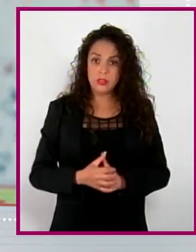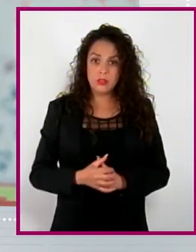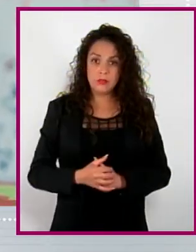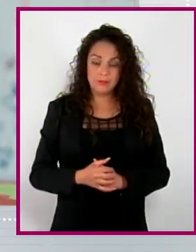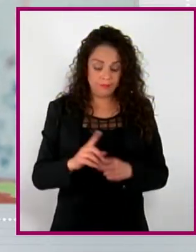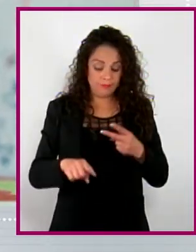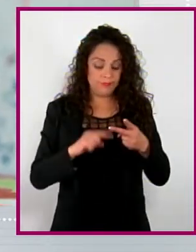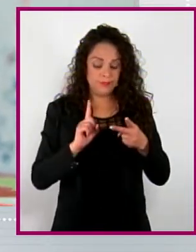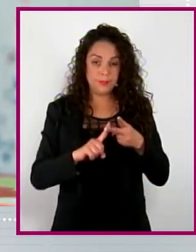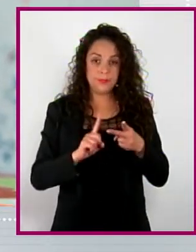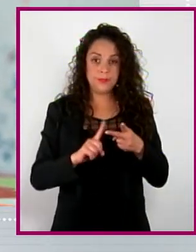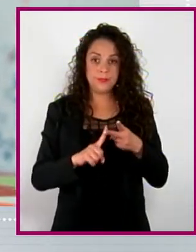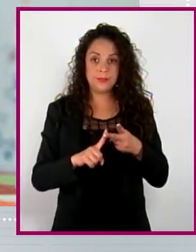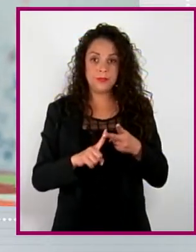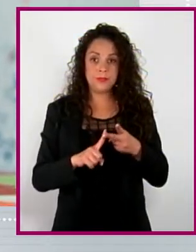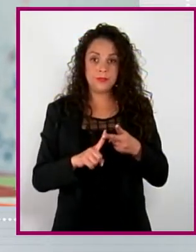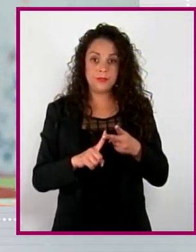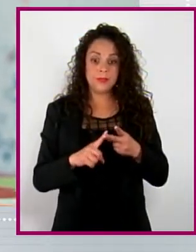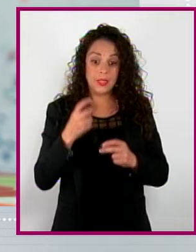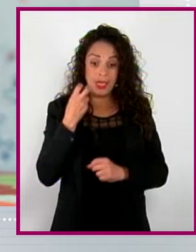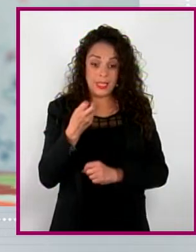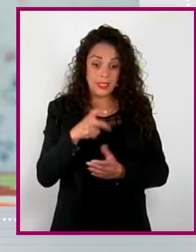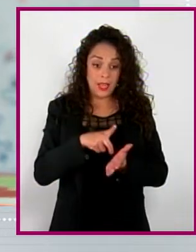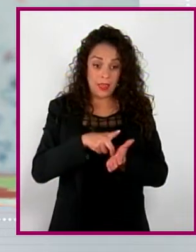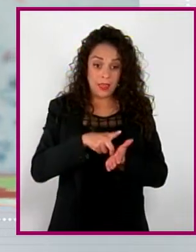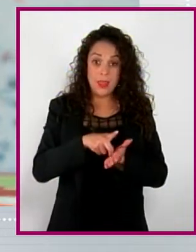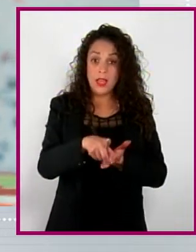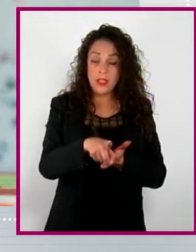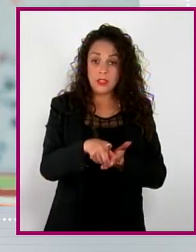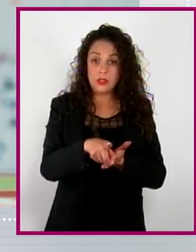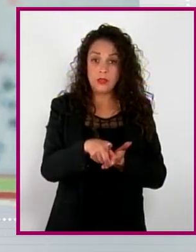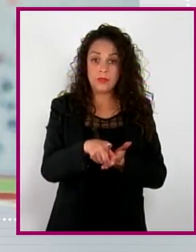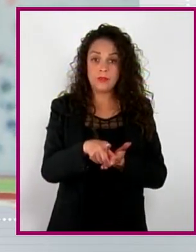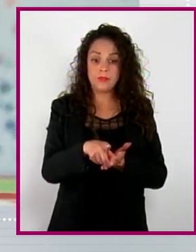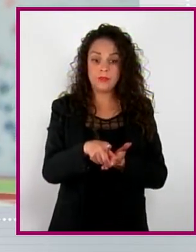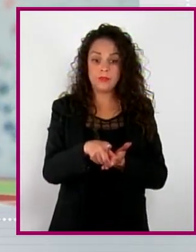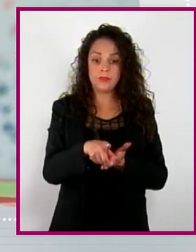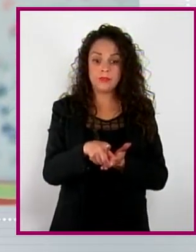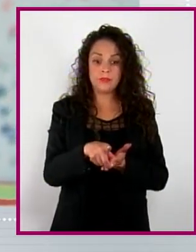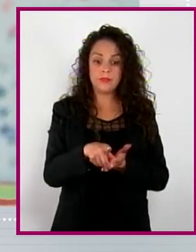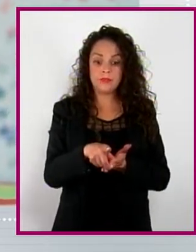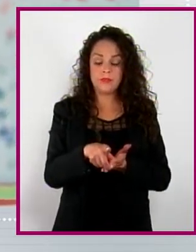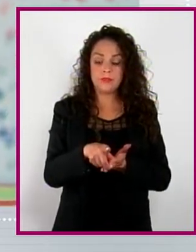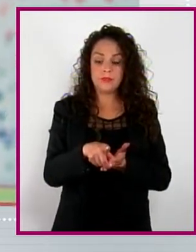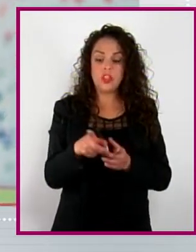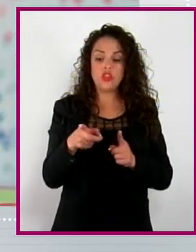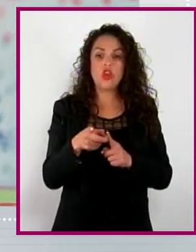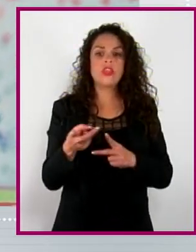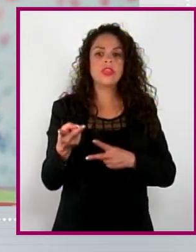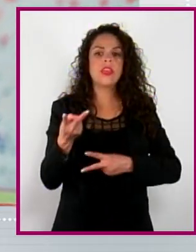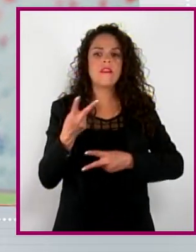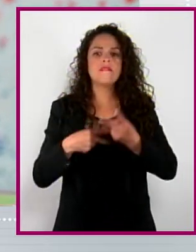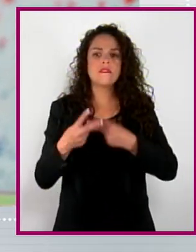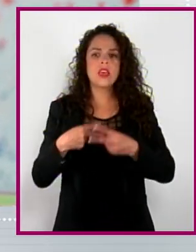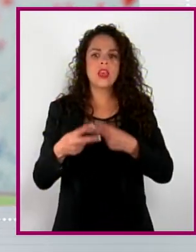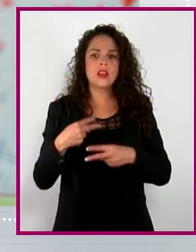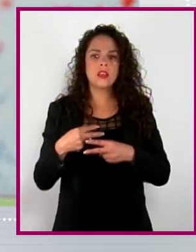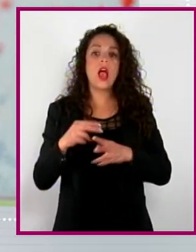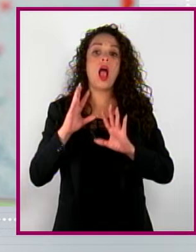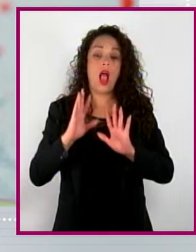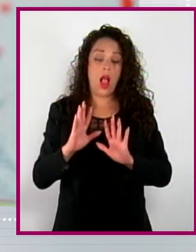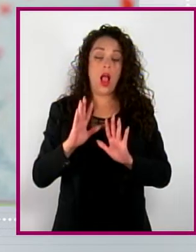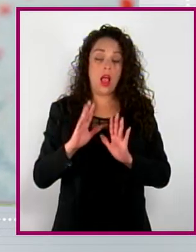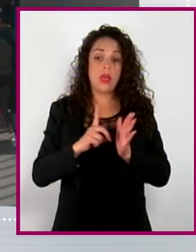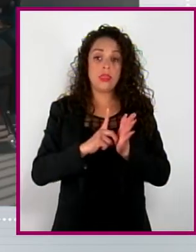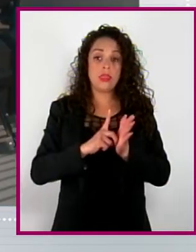segundo lugar, porque estos derechos se derivan de principios que están en instrumentos